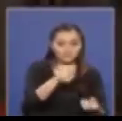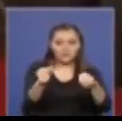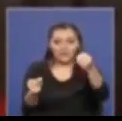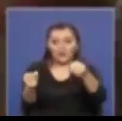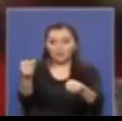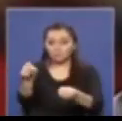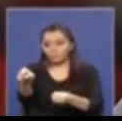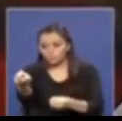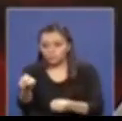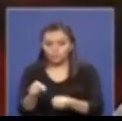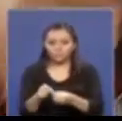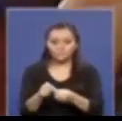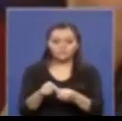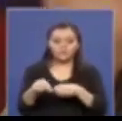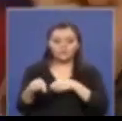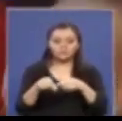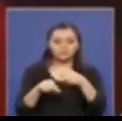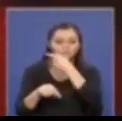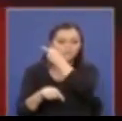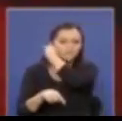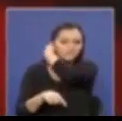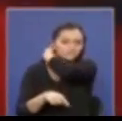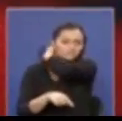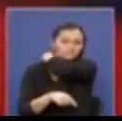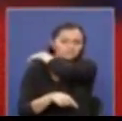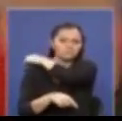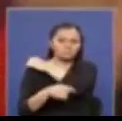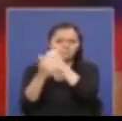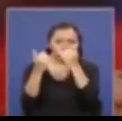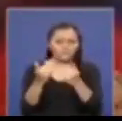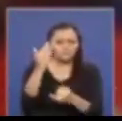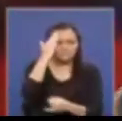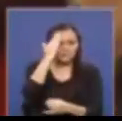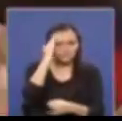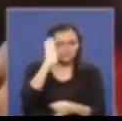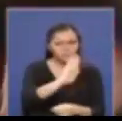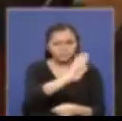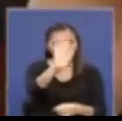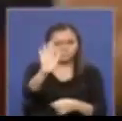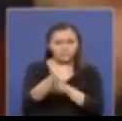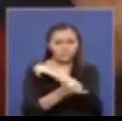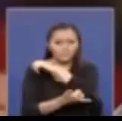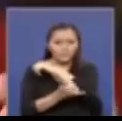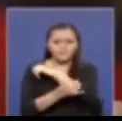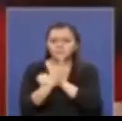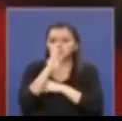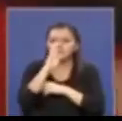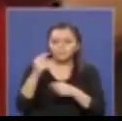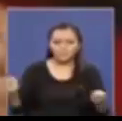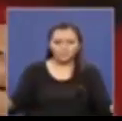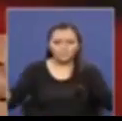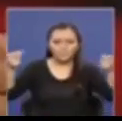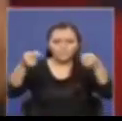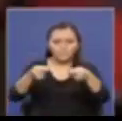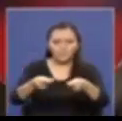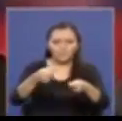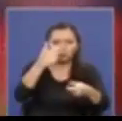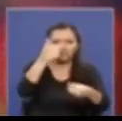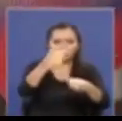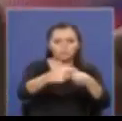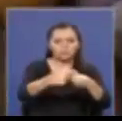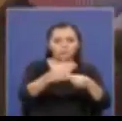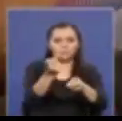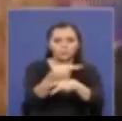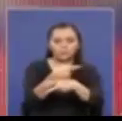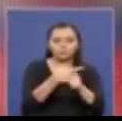ustedes tienen, el subsidio es para el transporte. Sepan ustedes que el país siempre ha subsidiado los combustibles para el